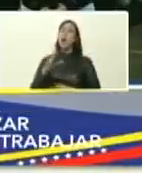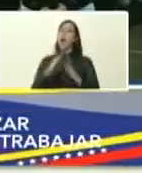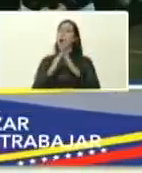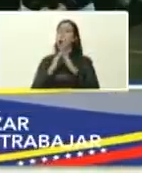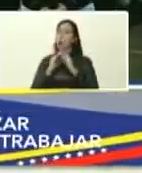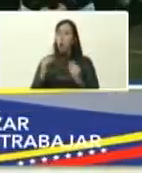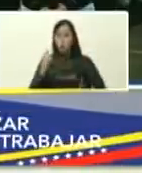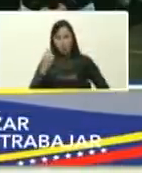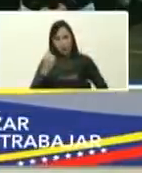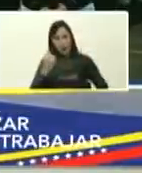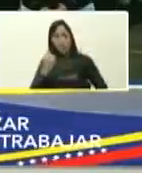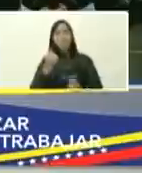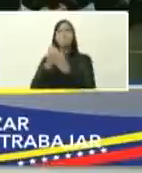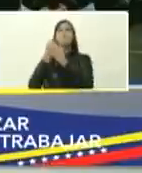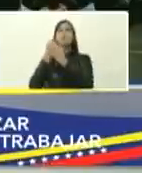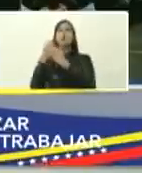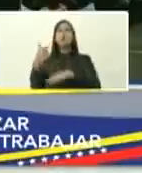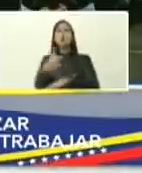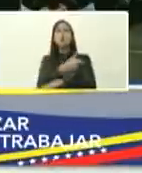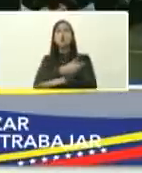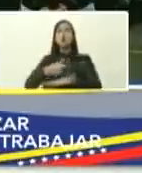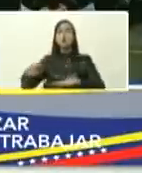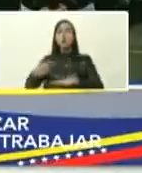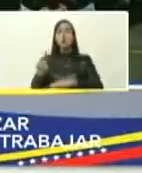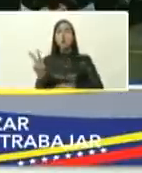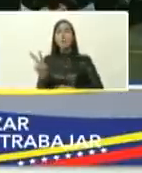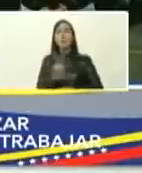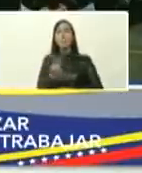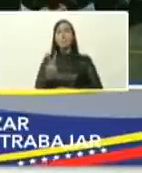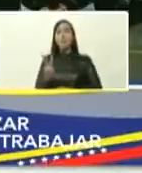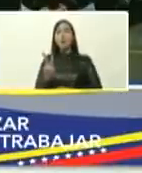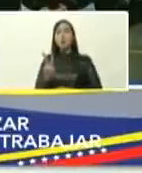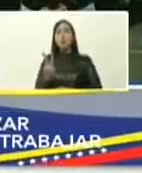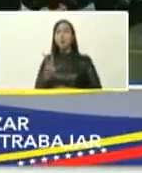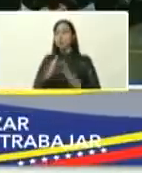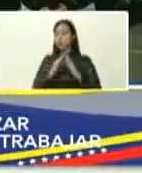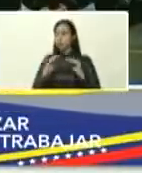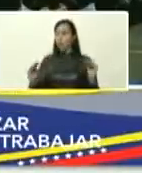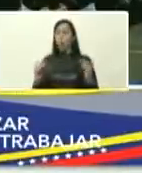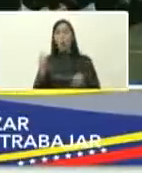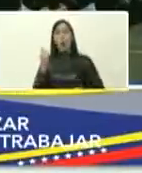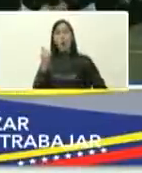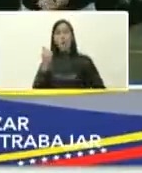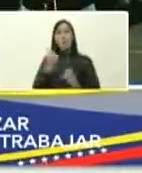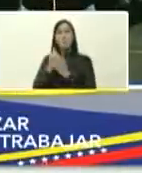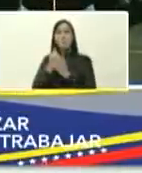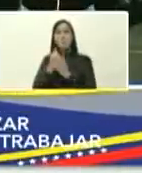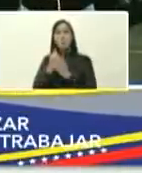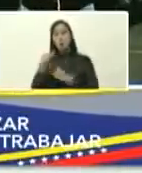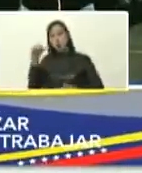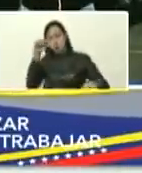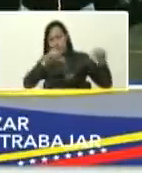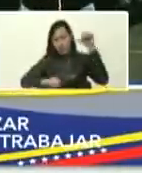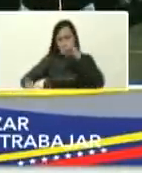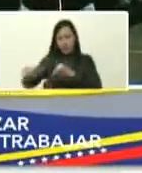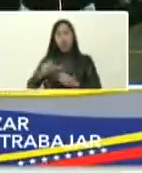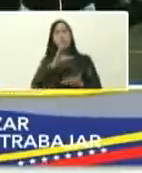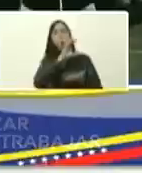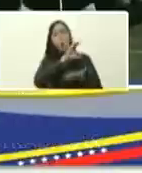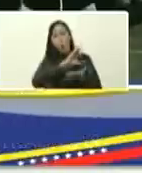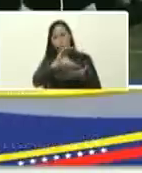el apoyo del gobierno venezolano, todo el apoyo científico,